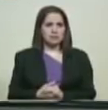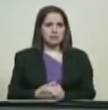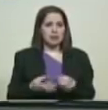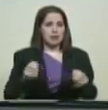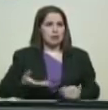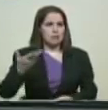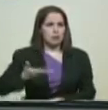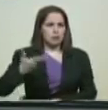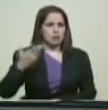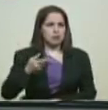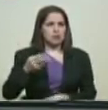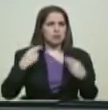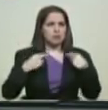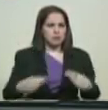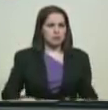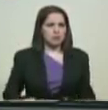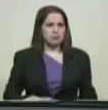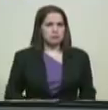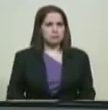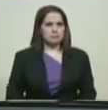de la humanidad?